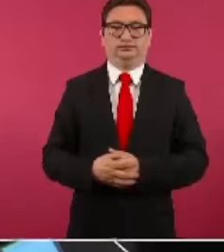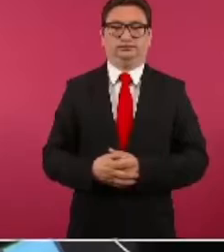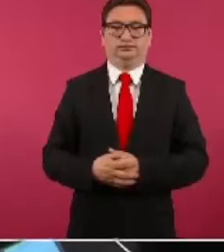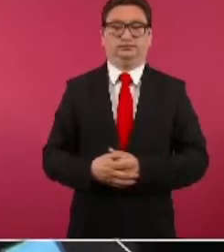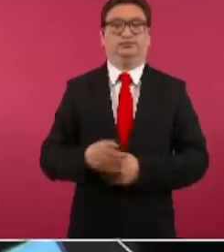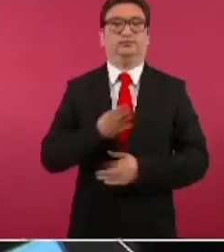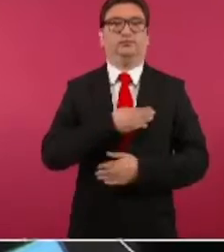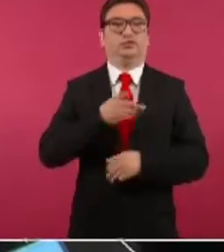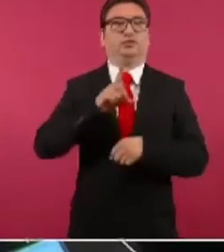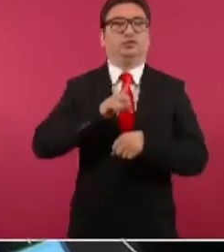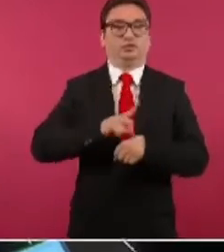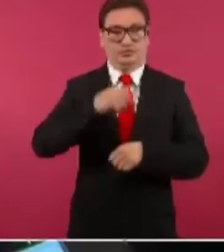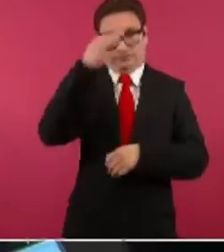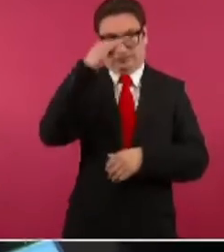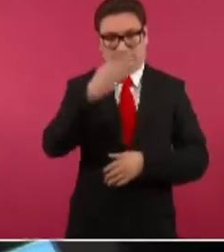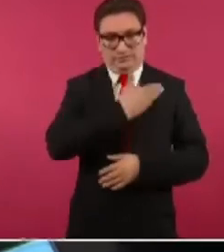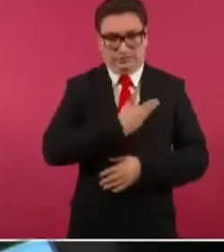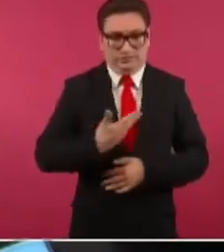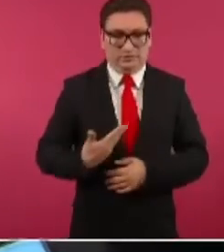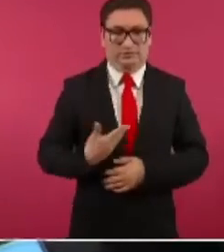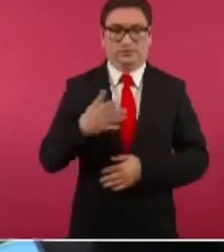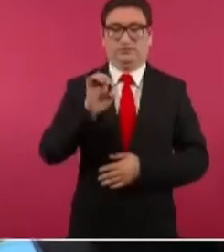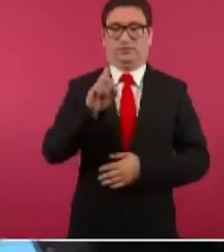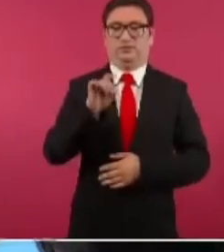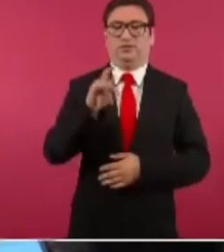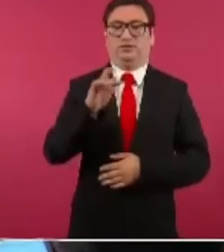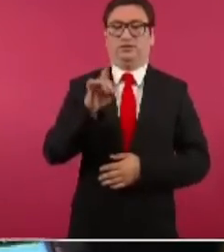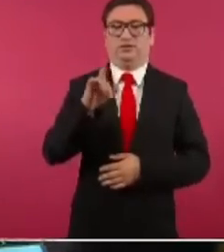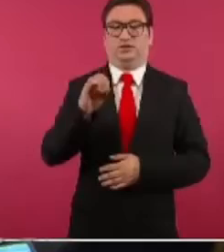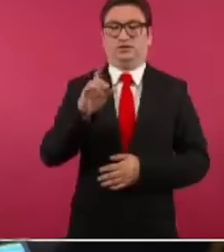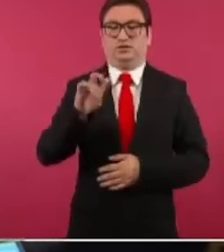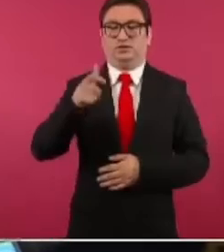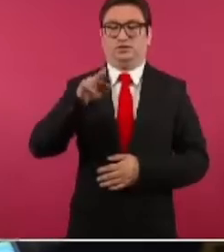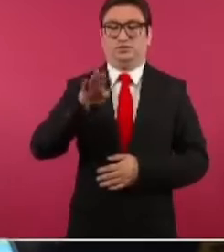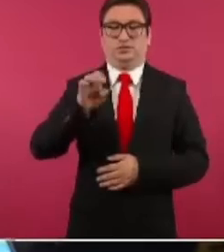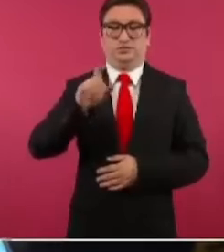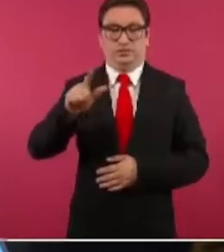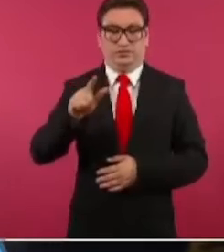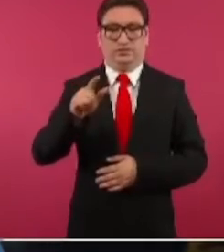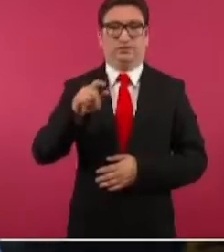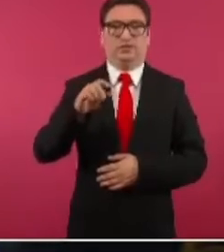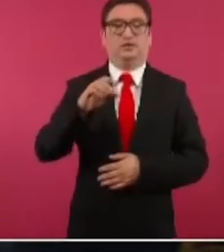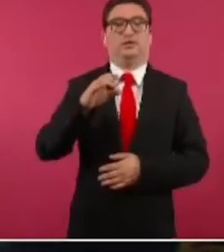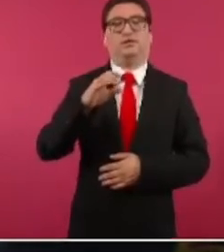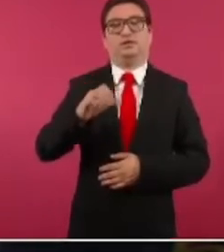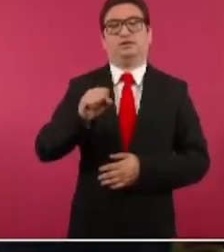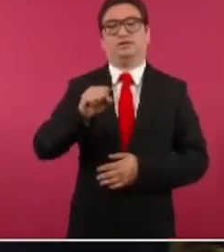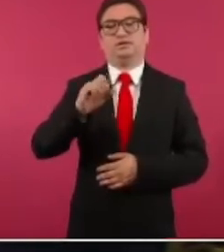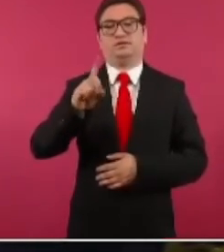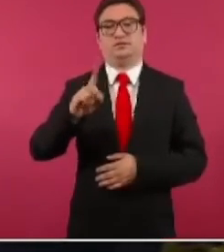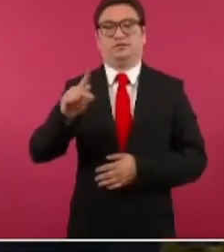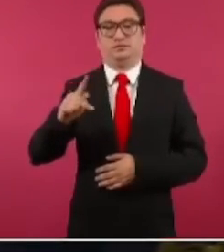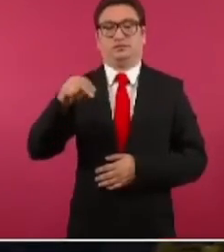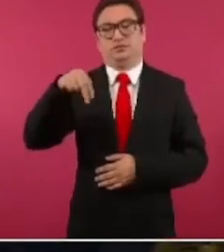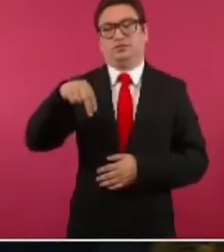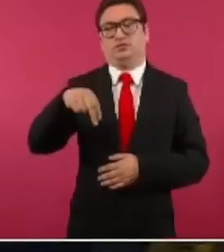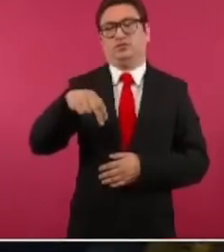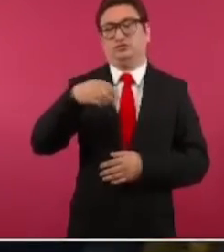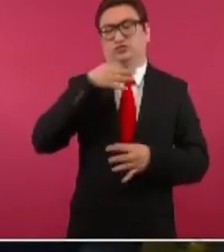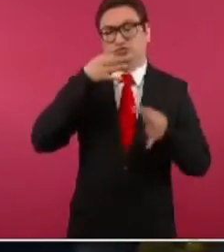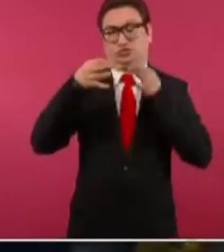Buenos días, señor presidente. Eduardo Esquivel Ancona, SDP Noticias. Mi primera